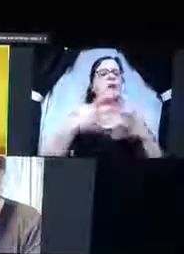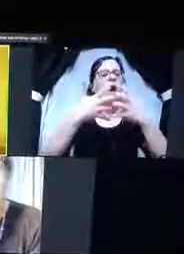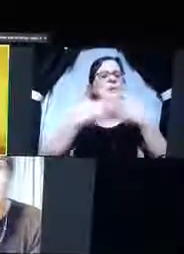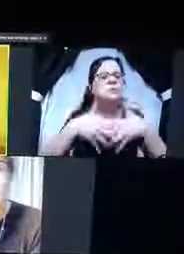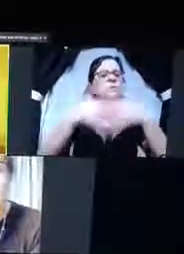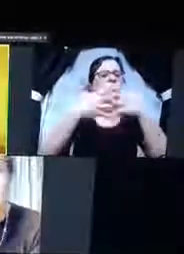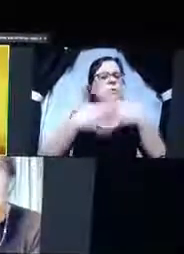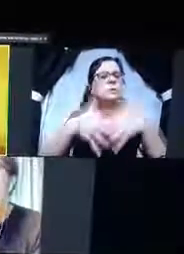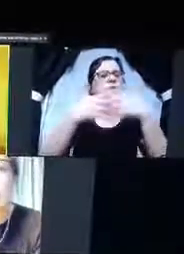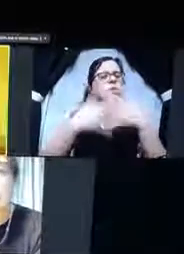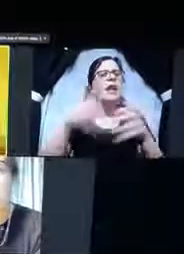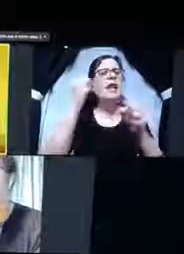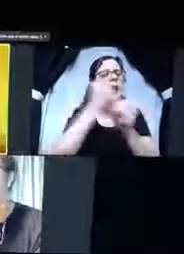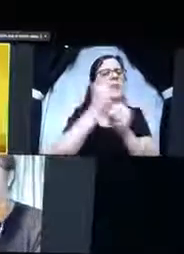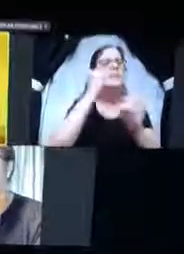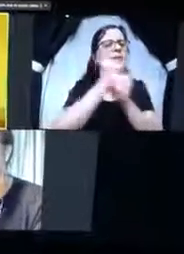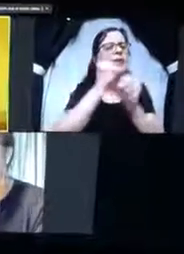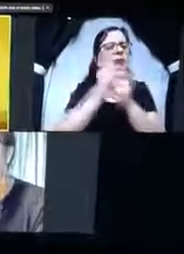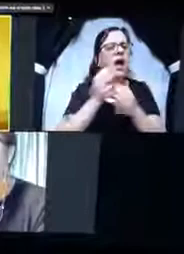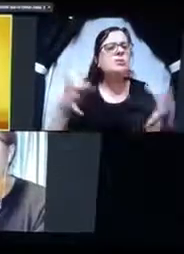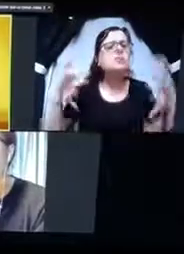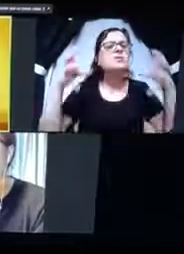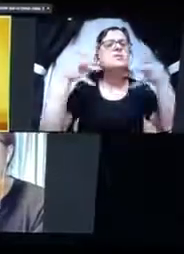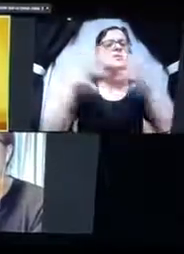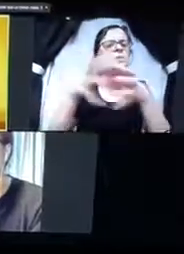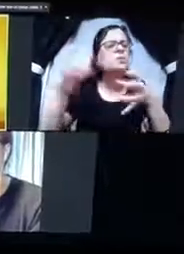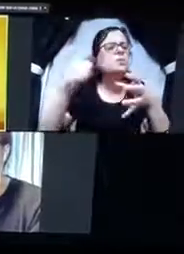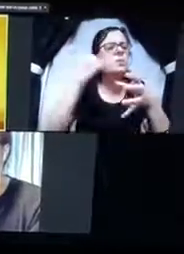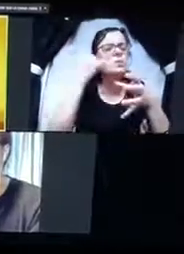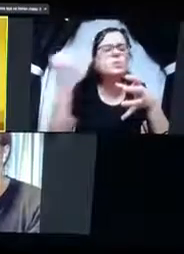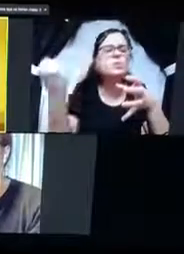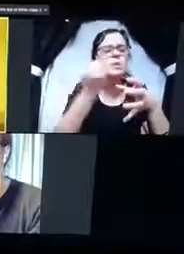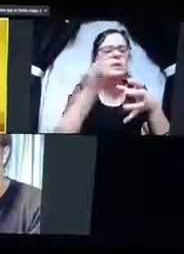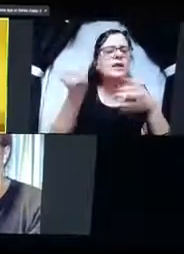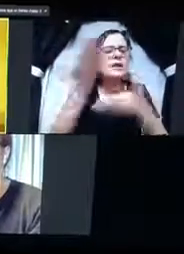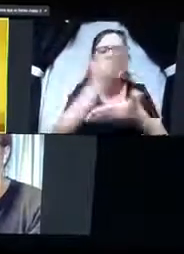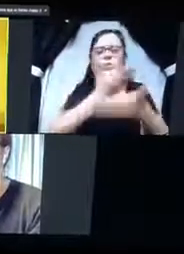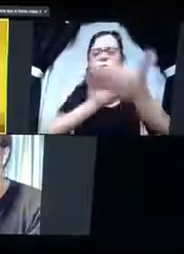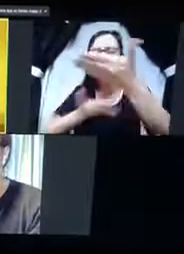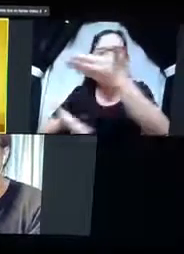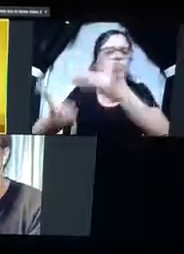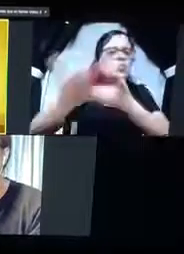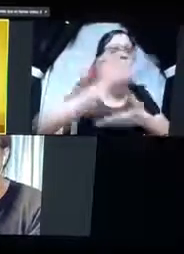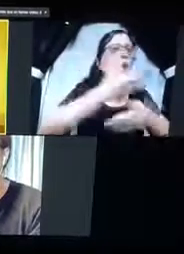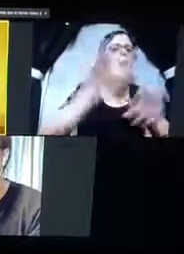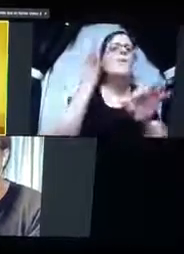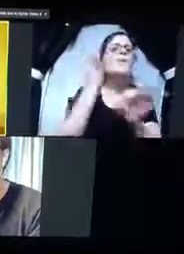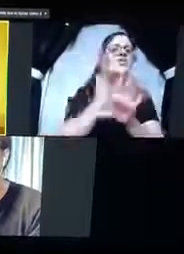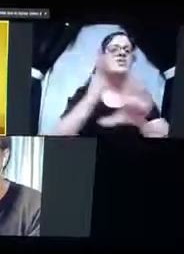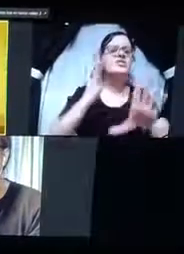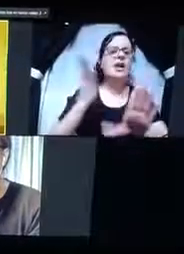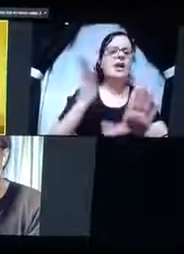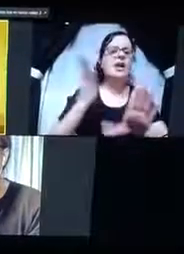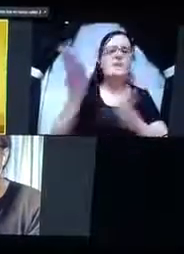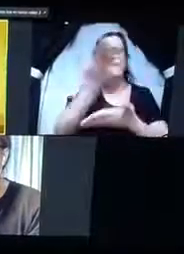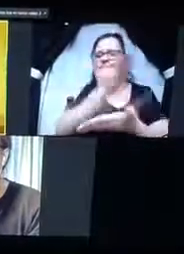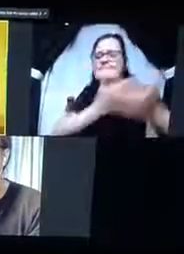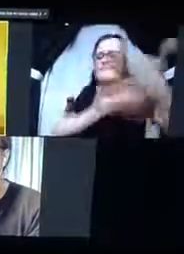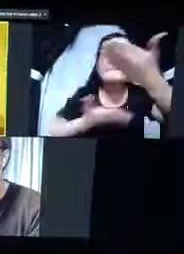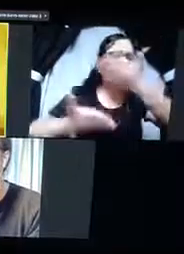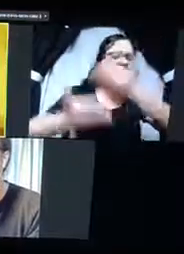interdisciplina, yo creo que es la clave. Y una interdisciplina que se haga desde el respeto y desde integrar